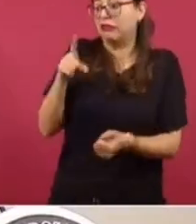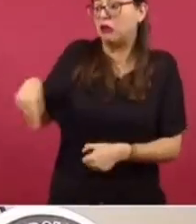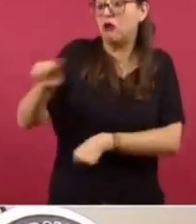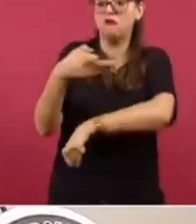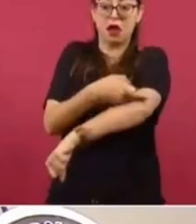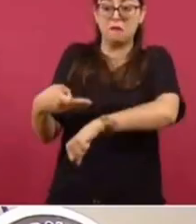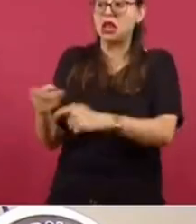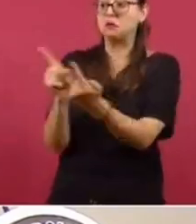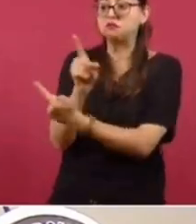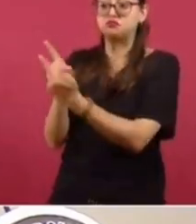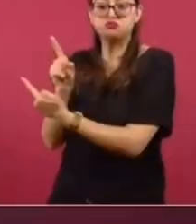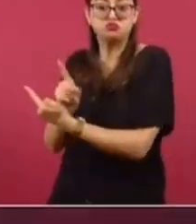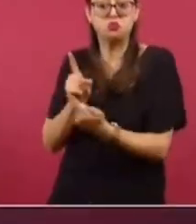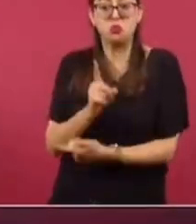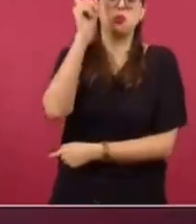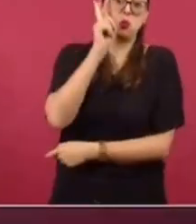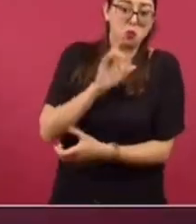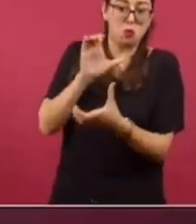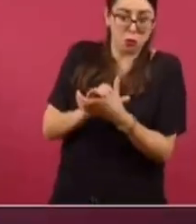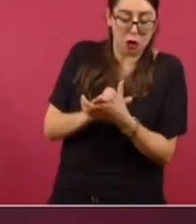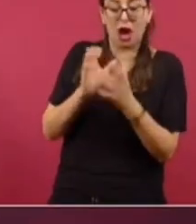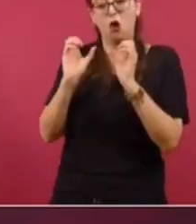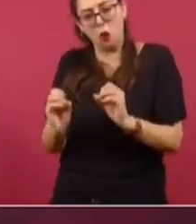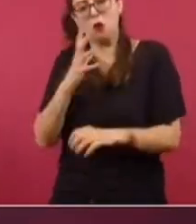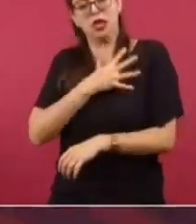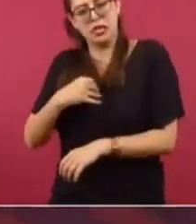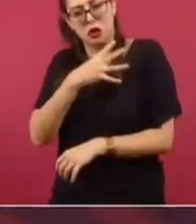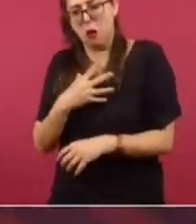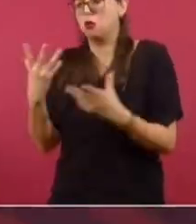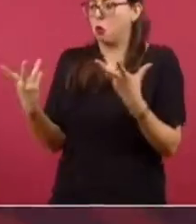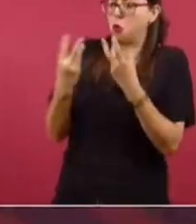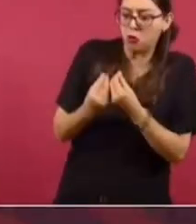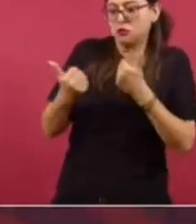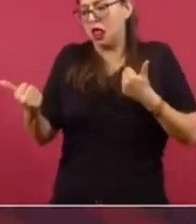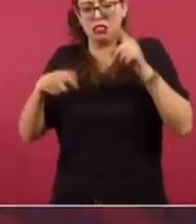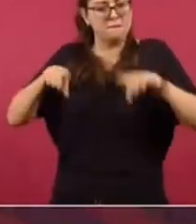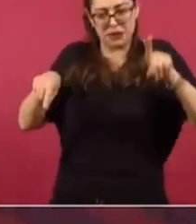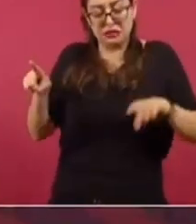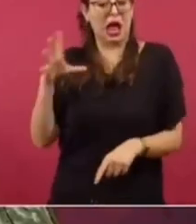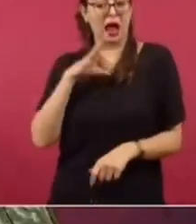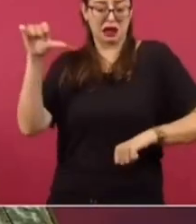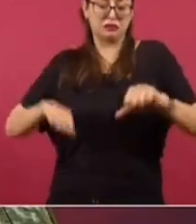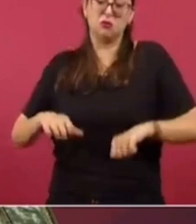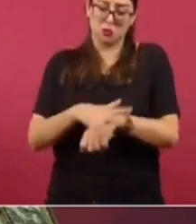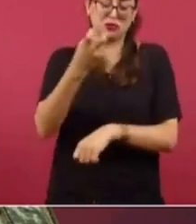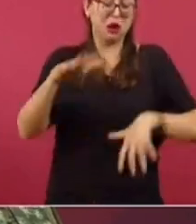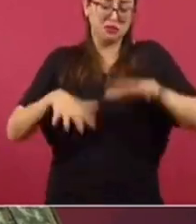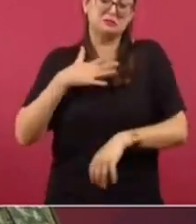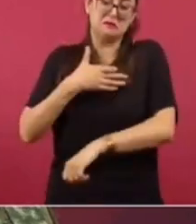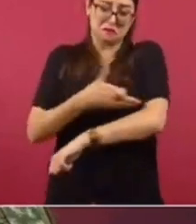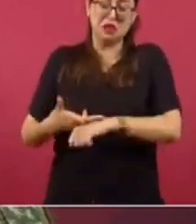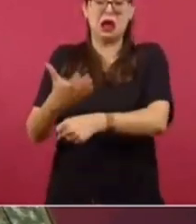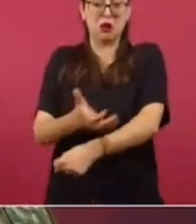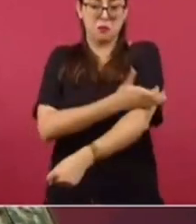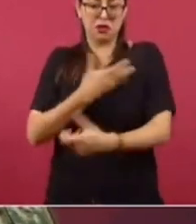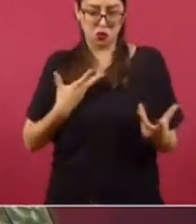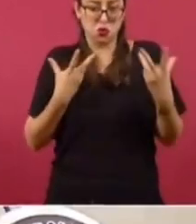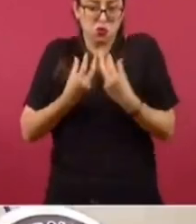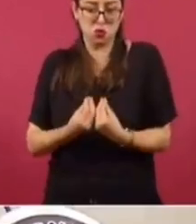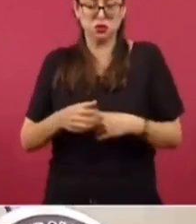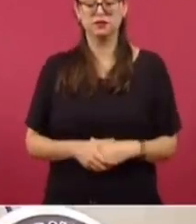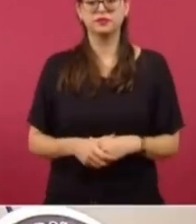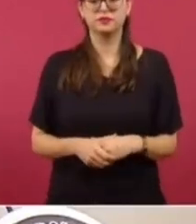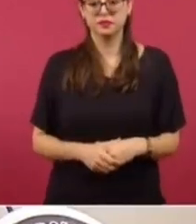defensa, y para las señoras por separado o también de manera conjunta, unidos. Por eso me acompaña a mi familia. Y yo tengo un grupo